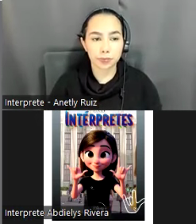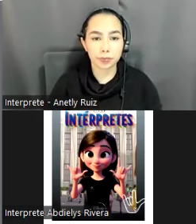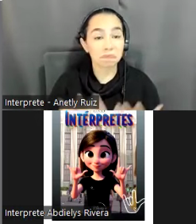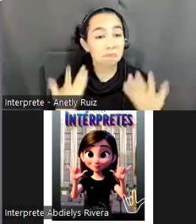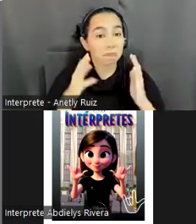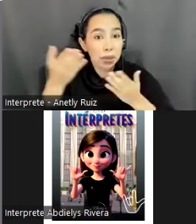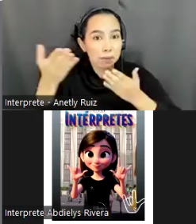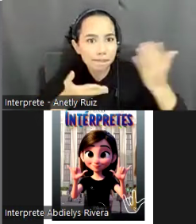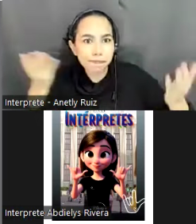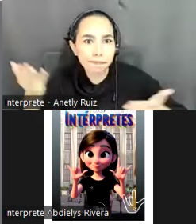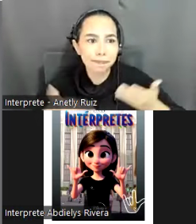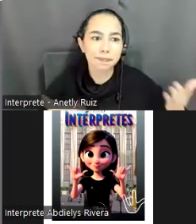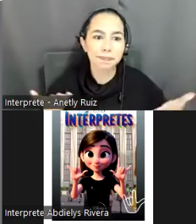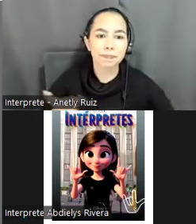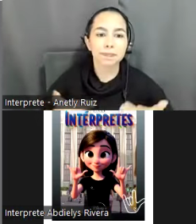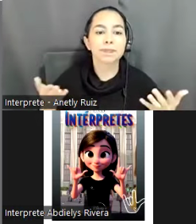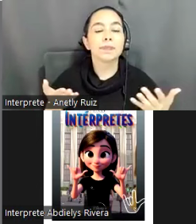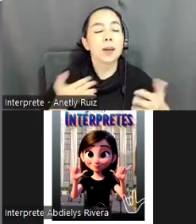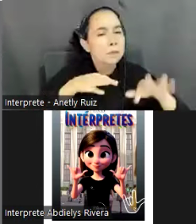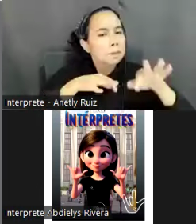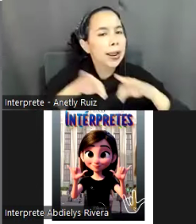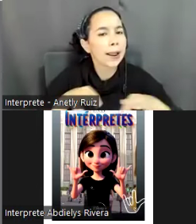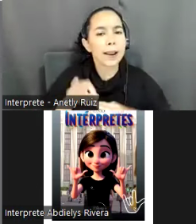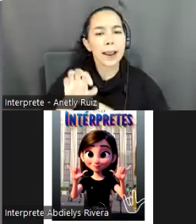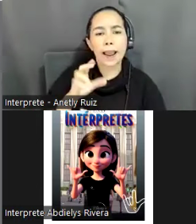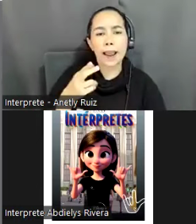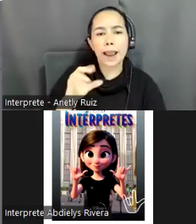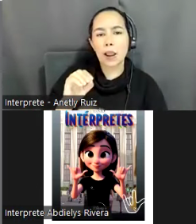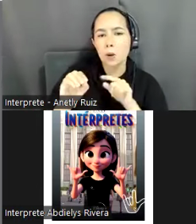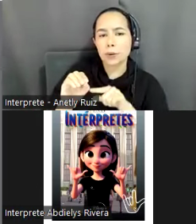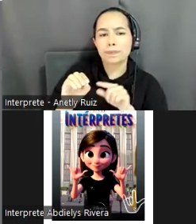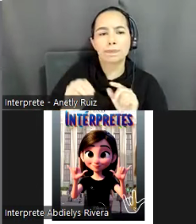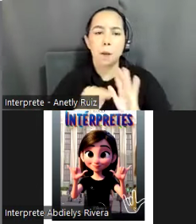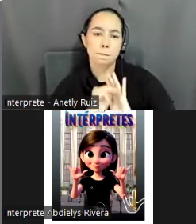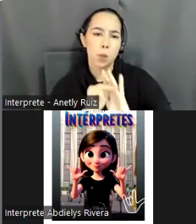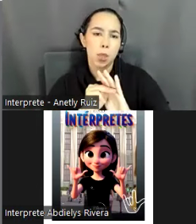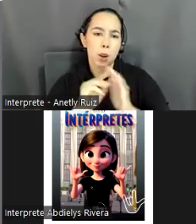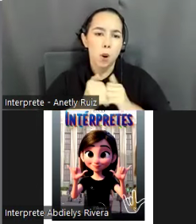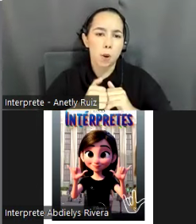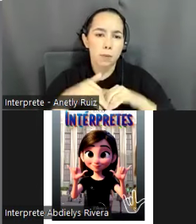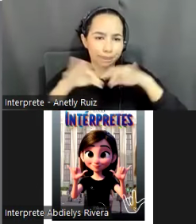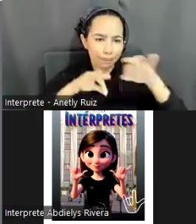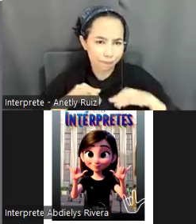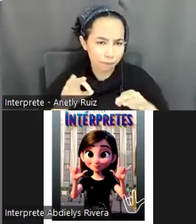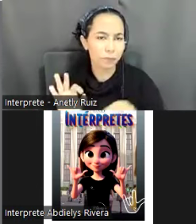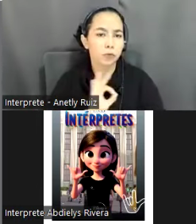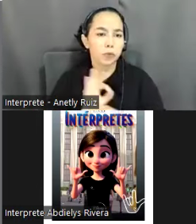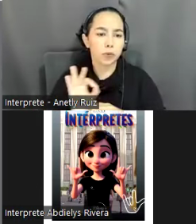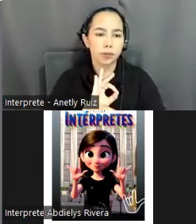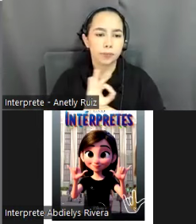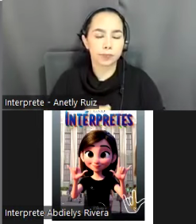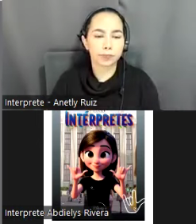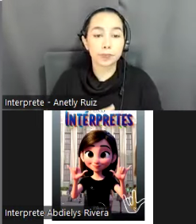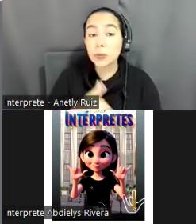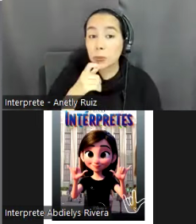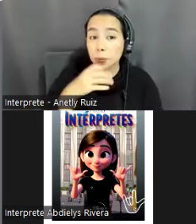bienvenida, la introducción a lo que es la metodología ECO, la presentación de participantes y expertos, la